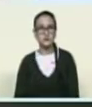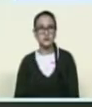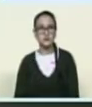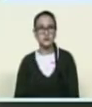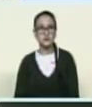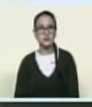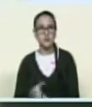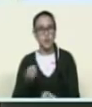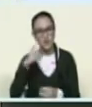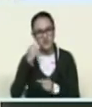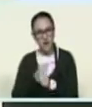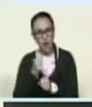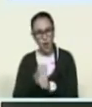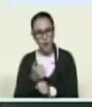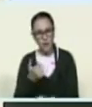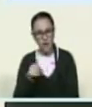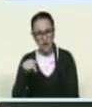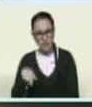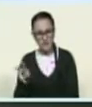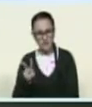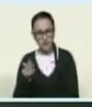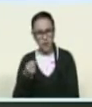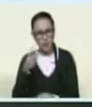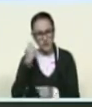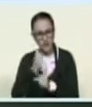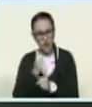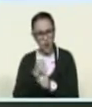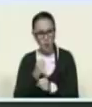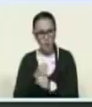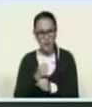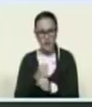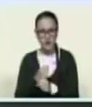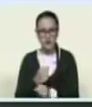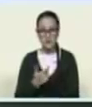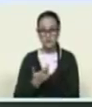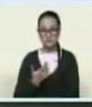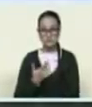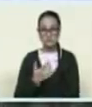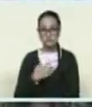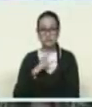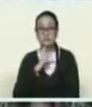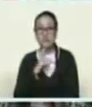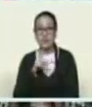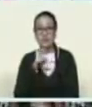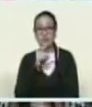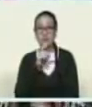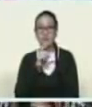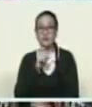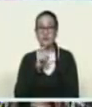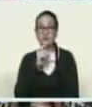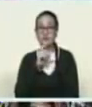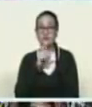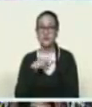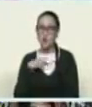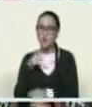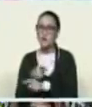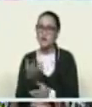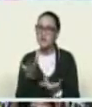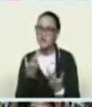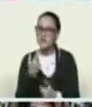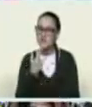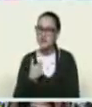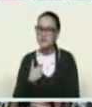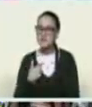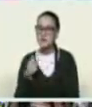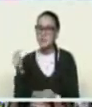cuántas obras tienes tú en el país el titubeo lo obligué a que me dijera